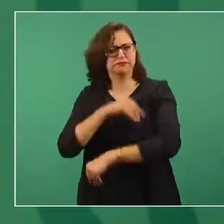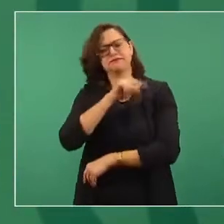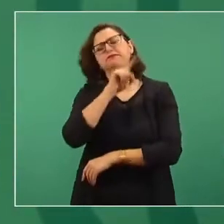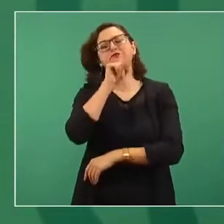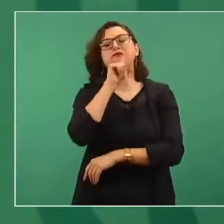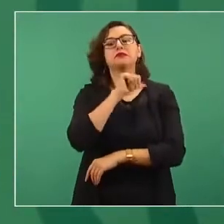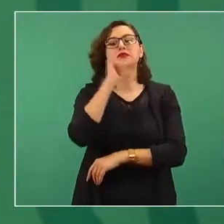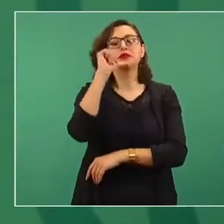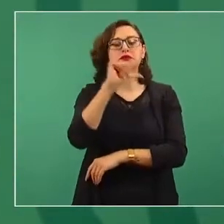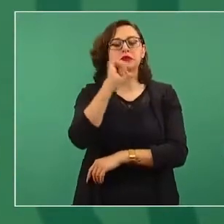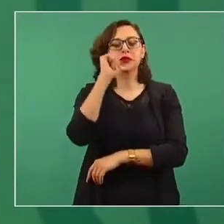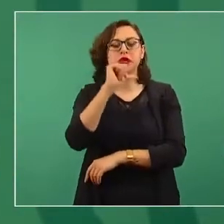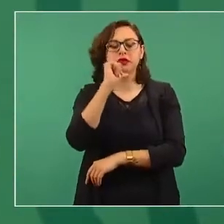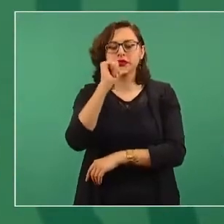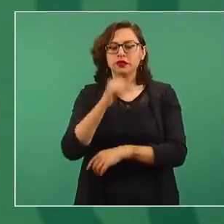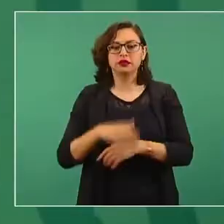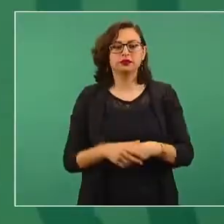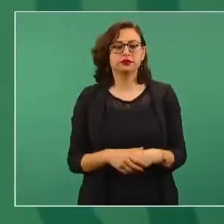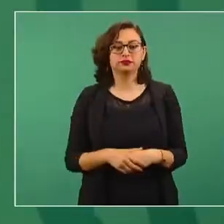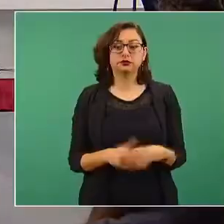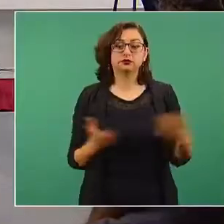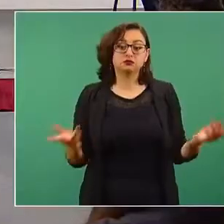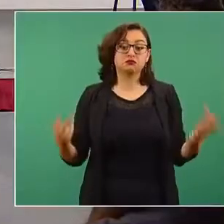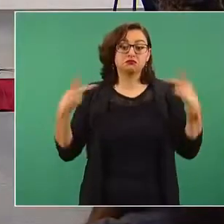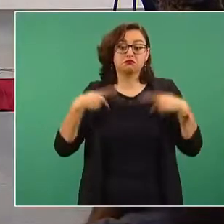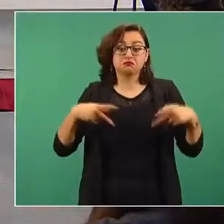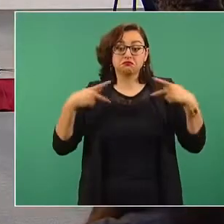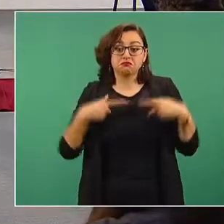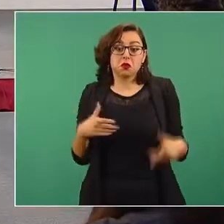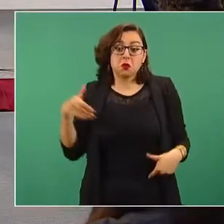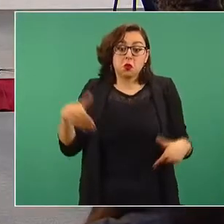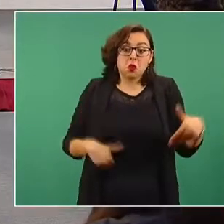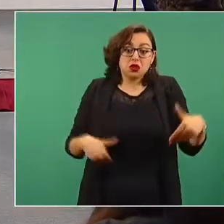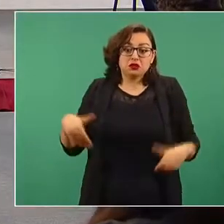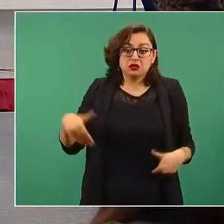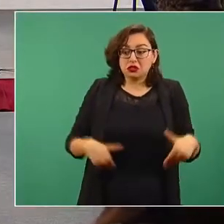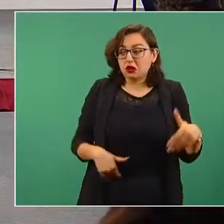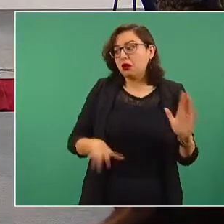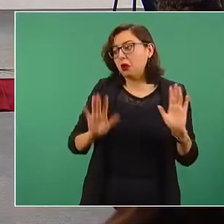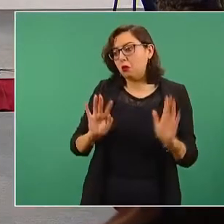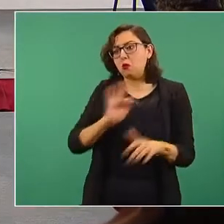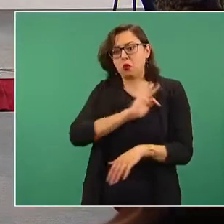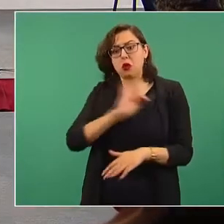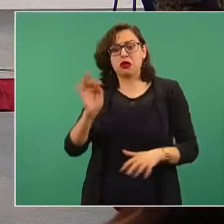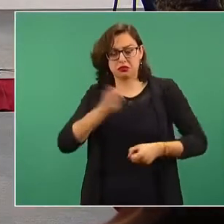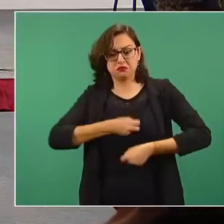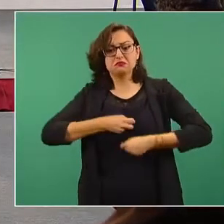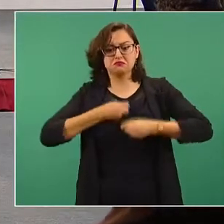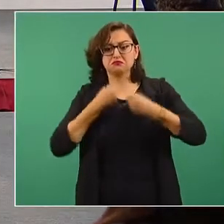tiene que haber libertad para que el que esté inconforme se exprese, se manifieste.